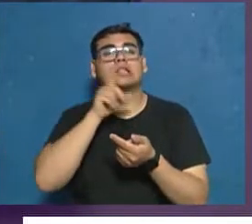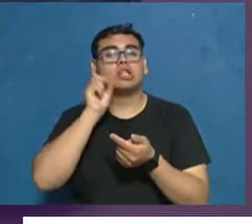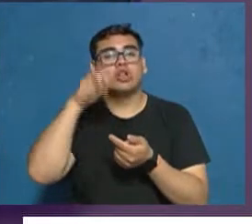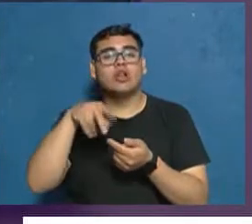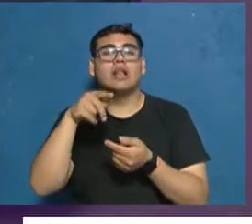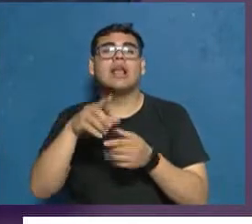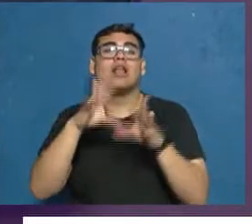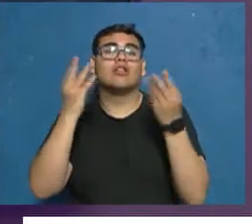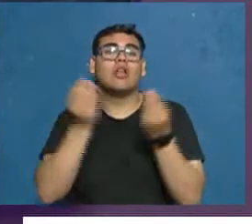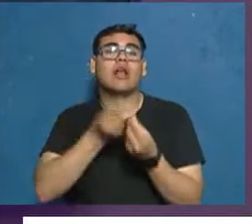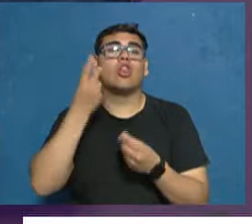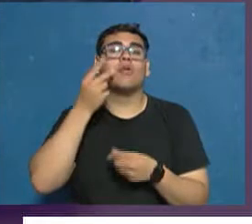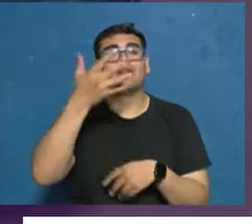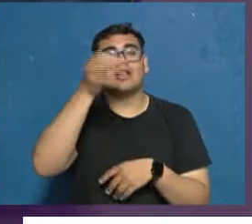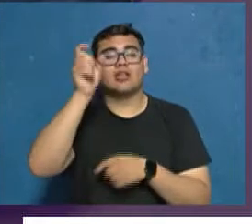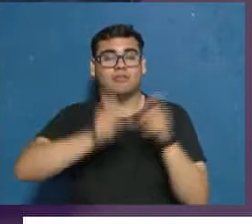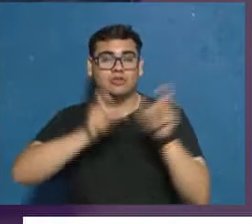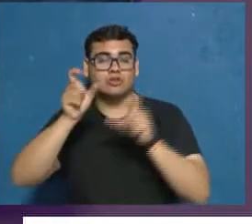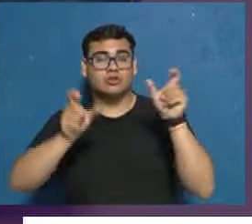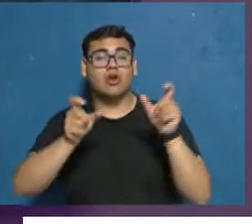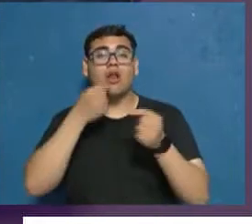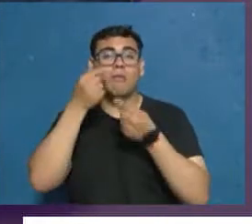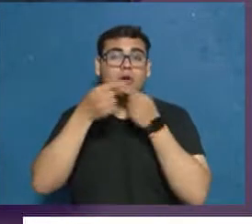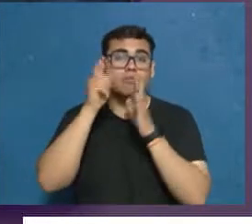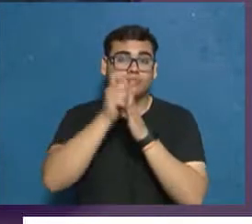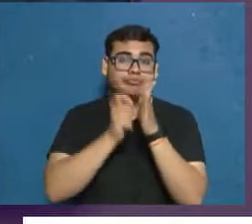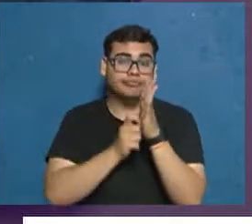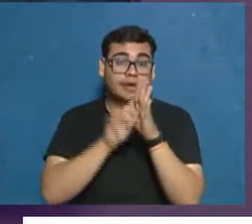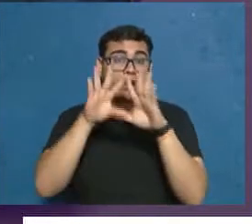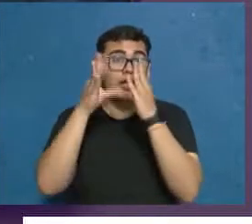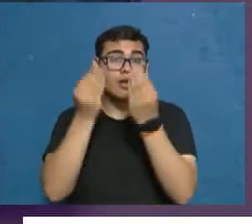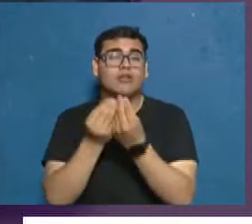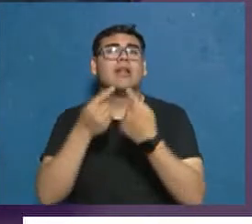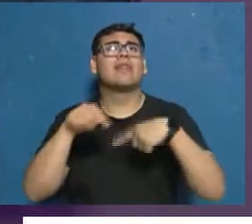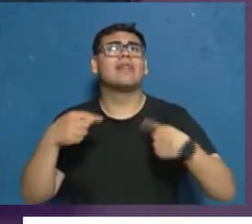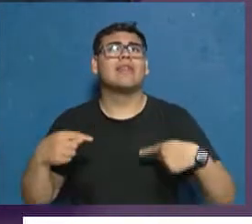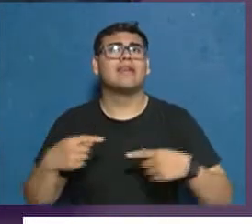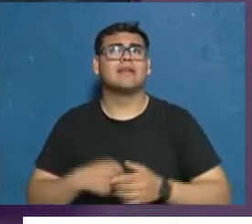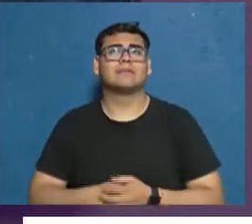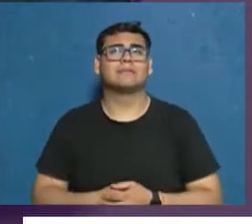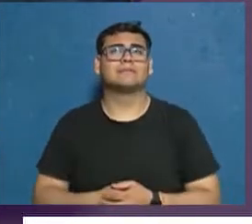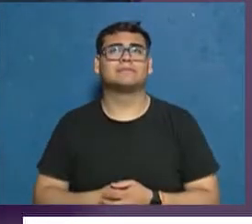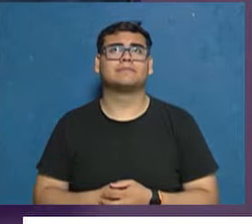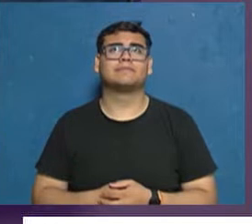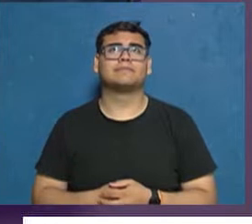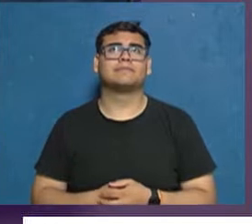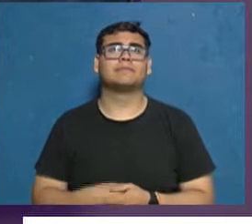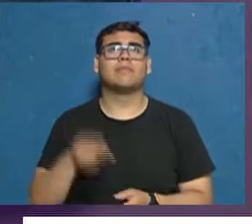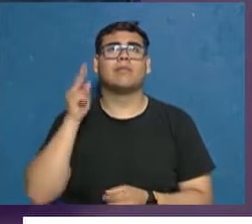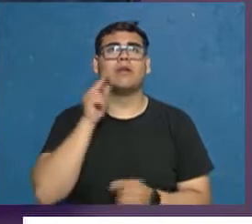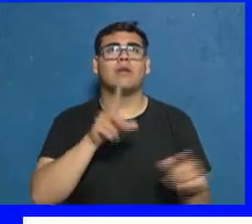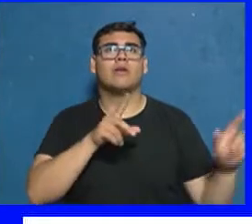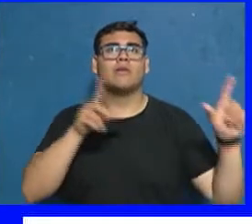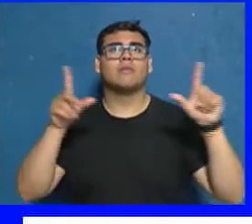2.500 argentinos de todo el país y concluyó, entre otras cosas, en los siguientes términos. Vemos en las